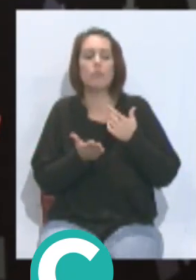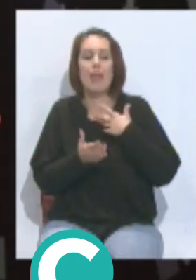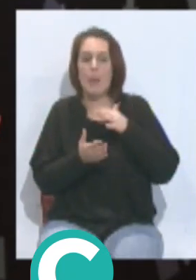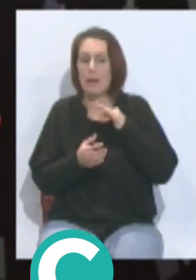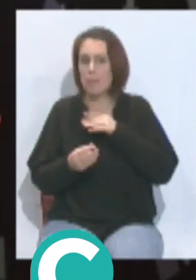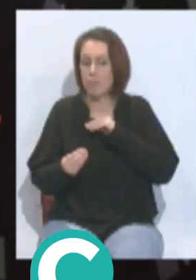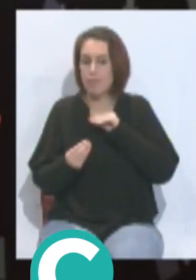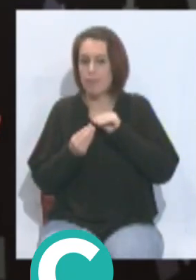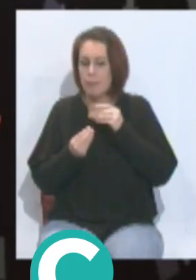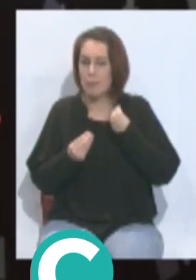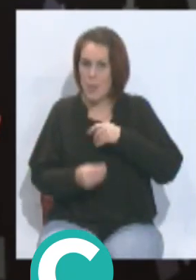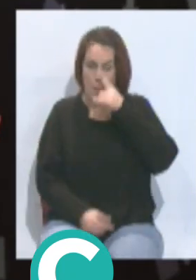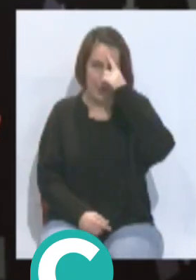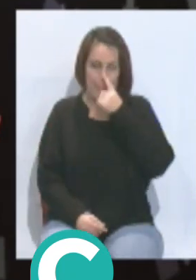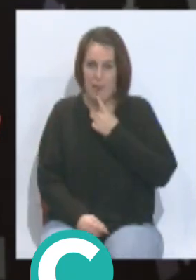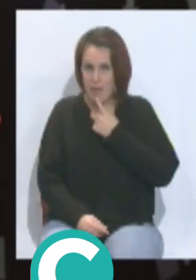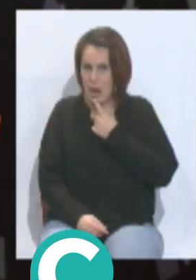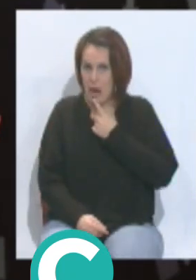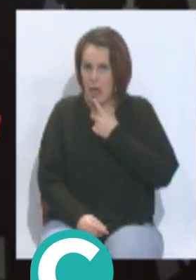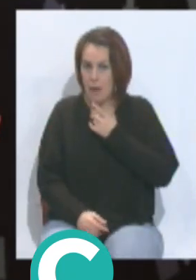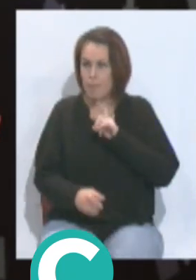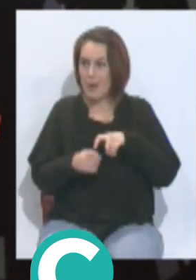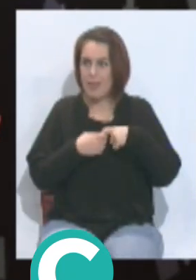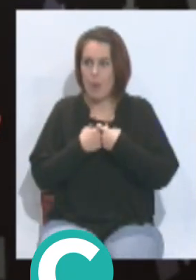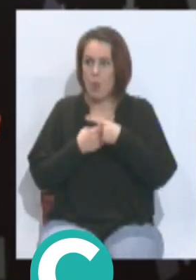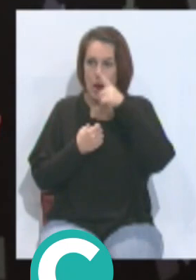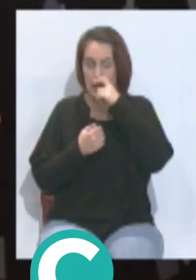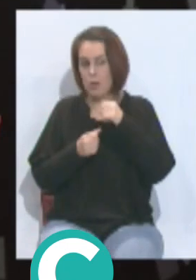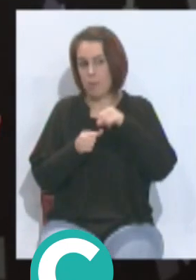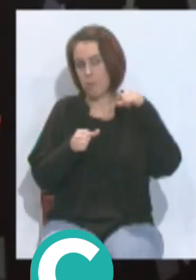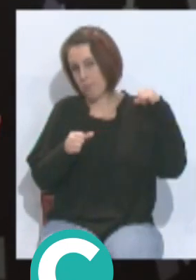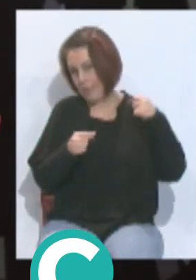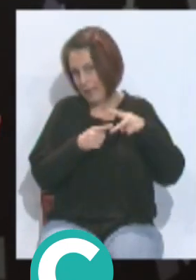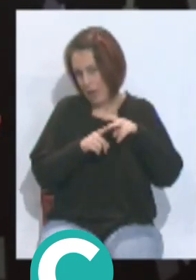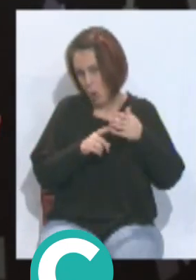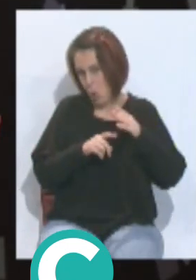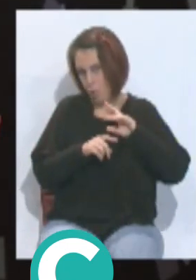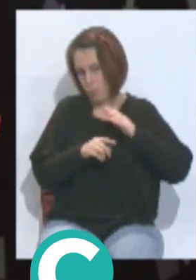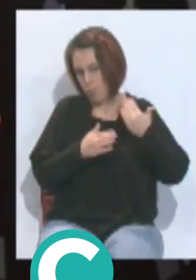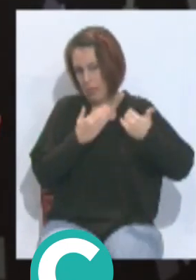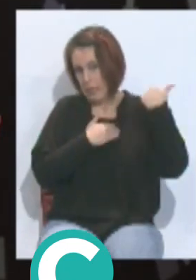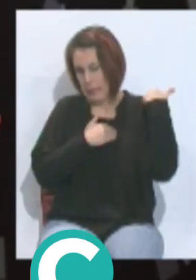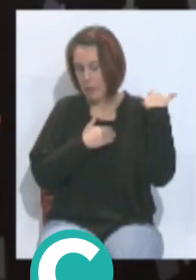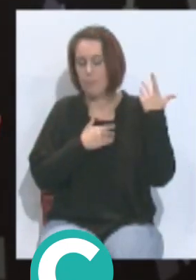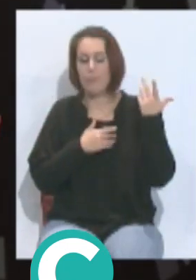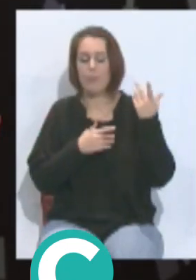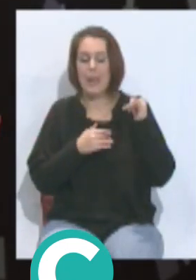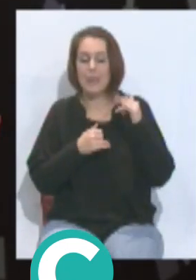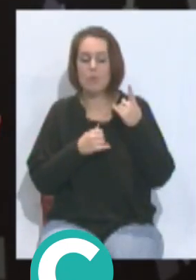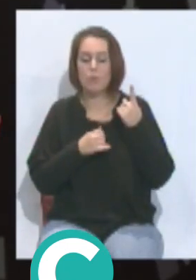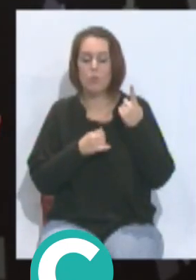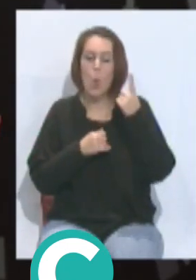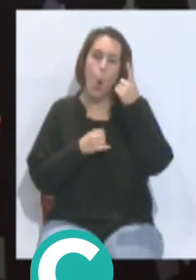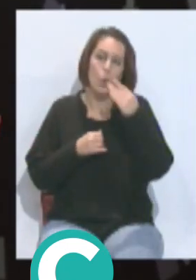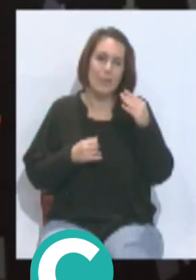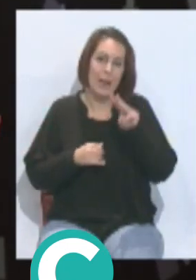se corresponde más o menos con los perfiles que han participado en años anteriores en los otros talleres. Hay un poquito más de un